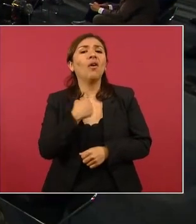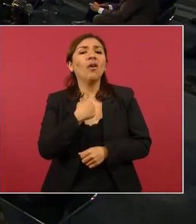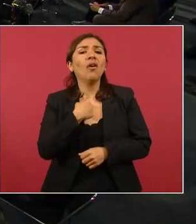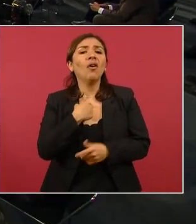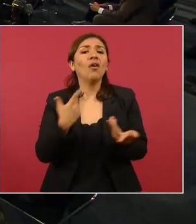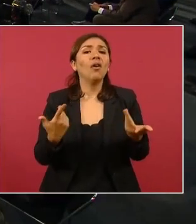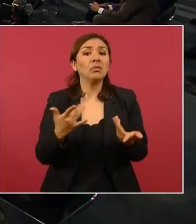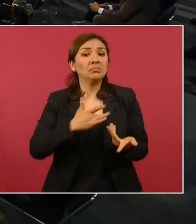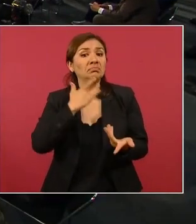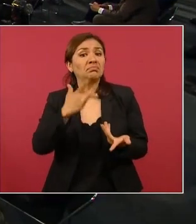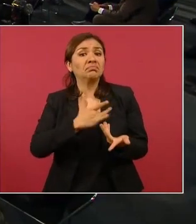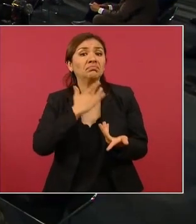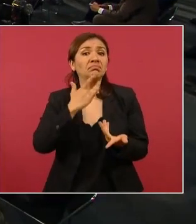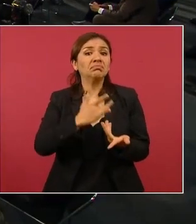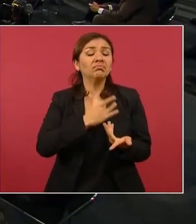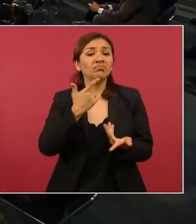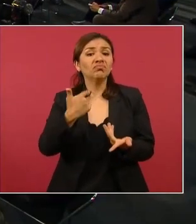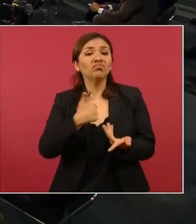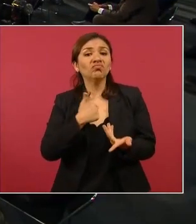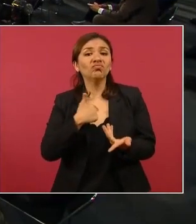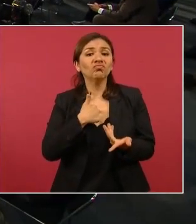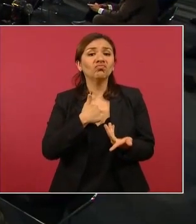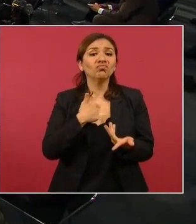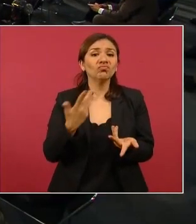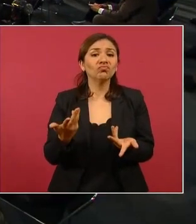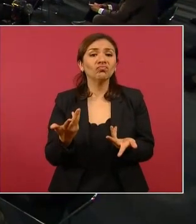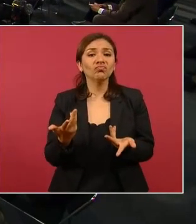me siento